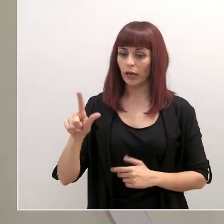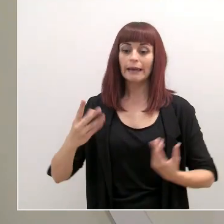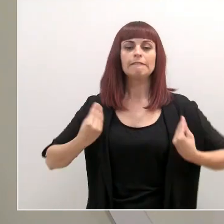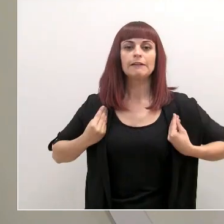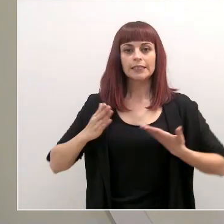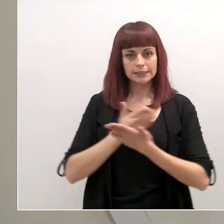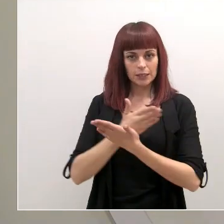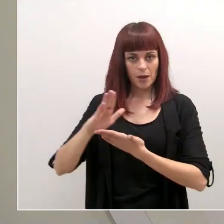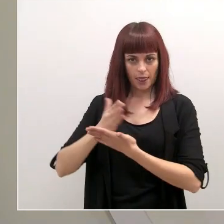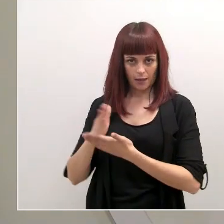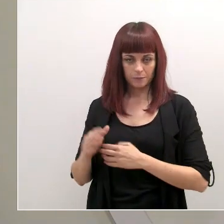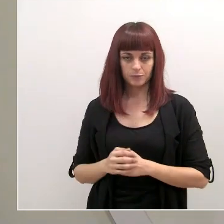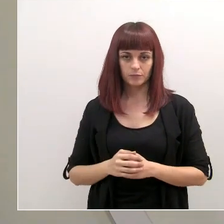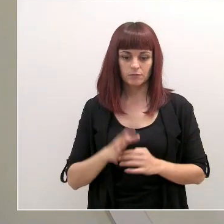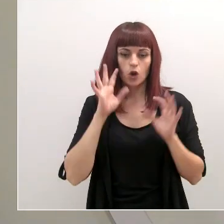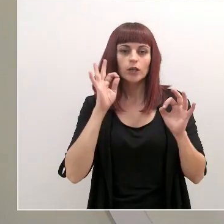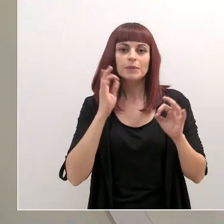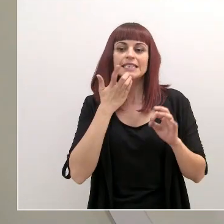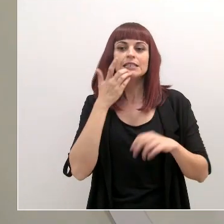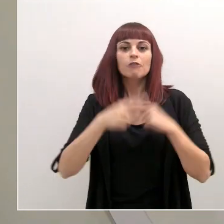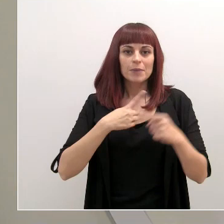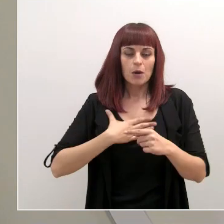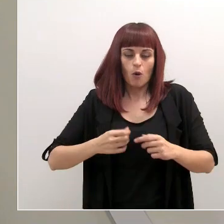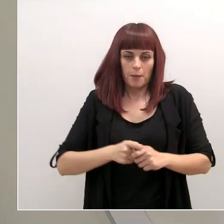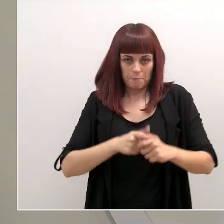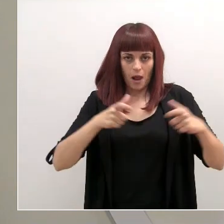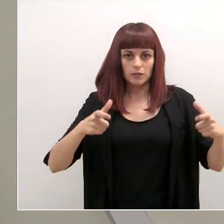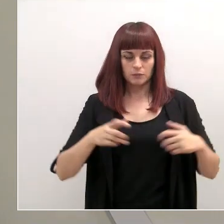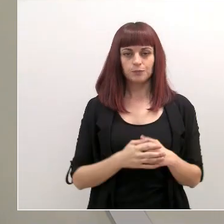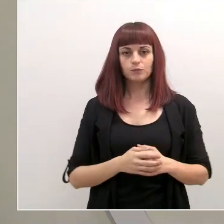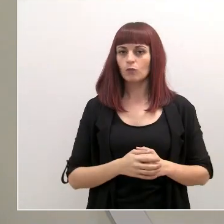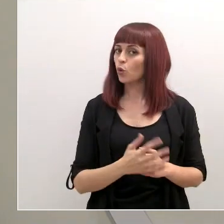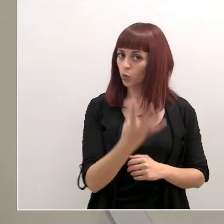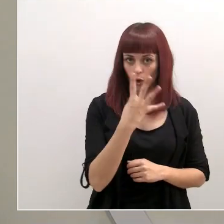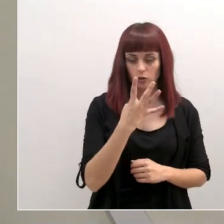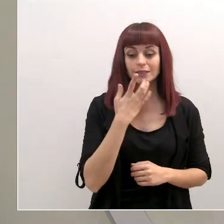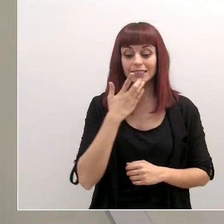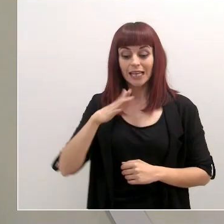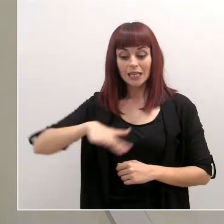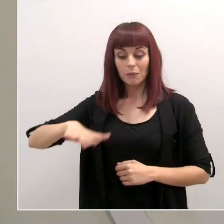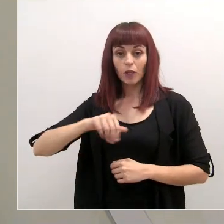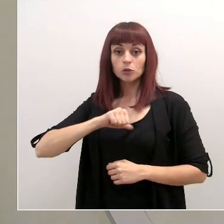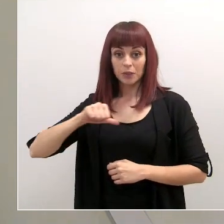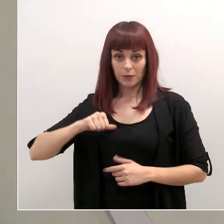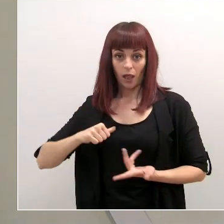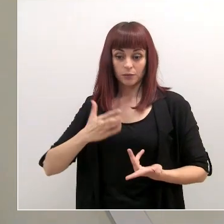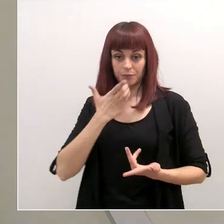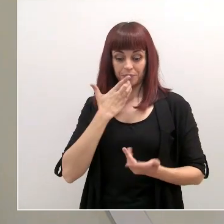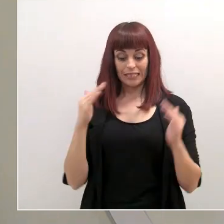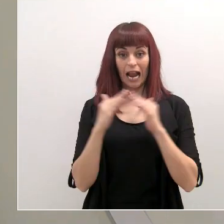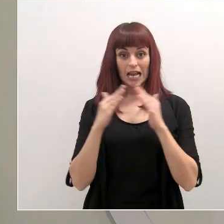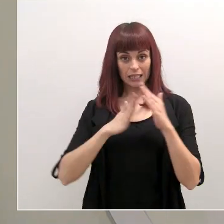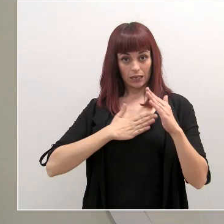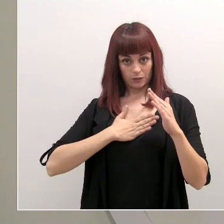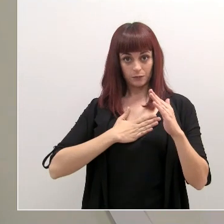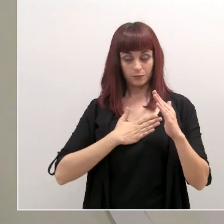convivientes. Evidentemente, los convivientes podrán ser más. 4. Para los espacios privados, es decir, en los propios